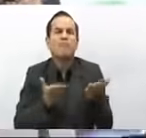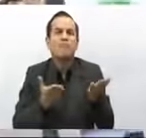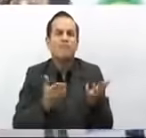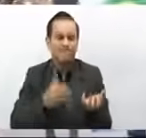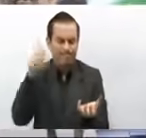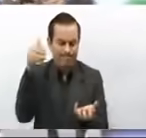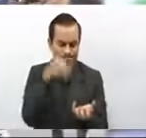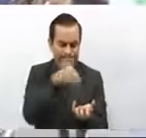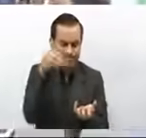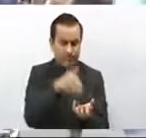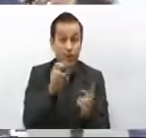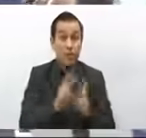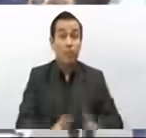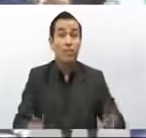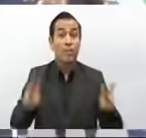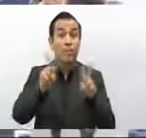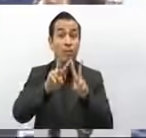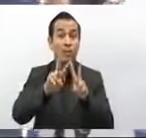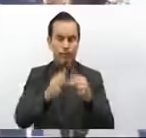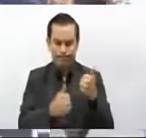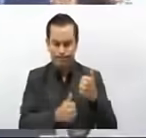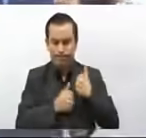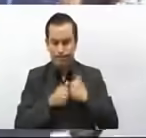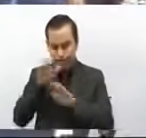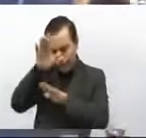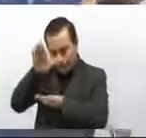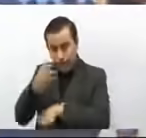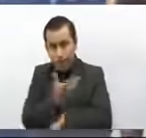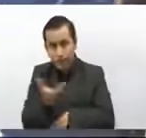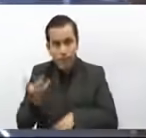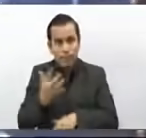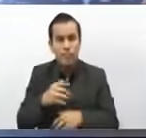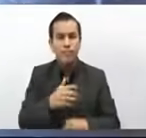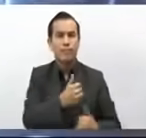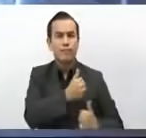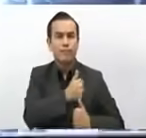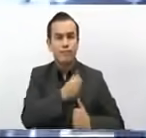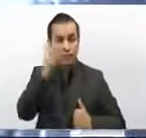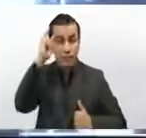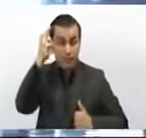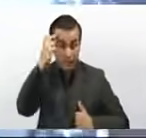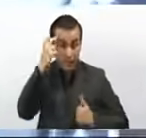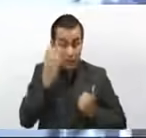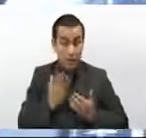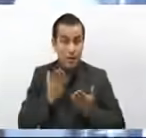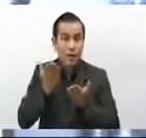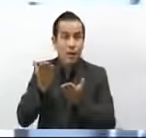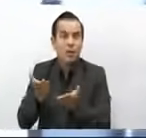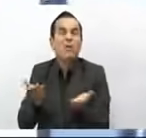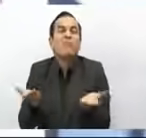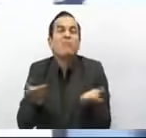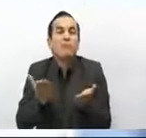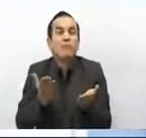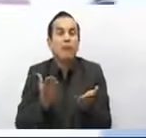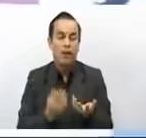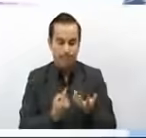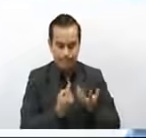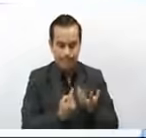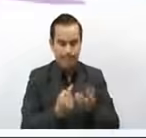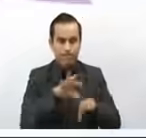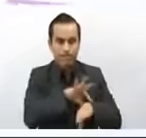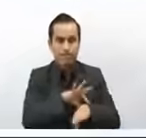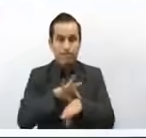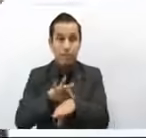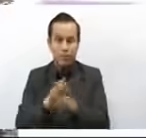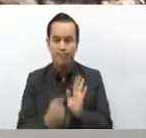principios y valores militares, los cuales les ayudan a lo largo de su vida militar y les sirve de guía para poder ser